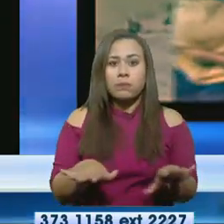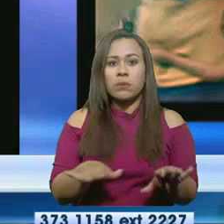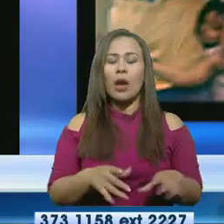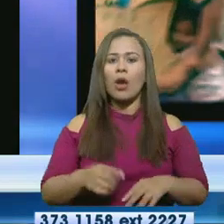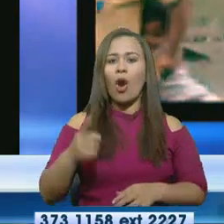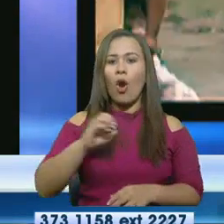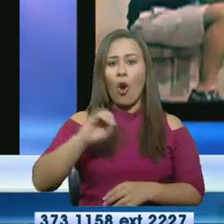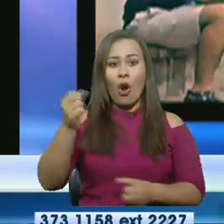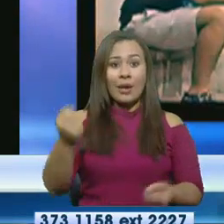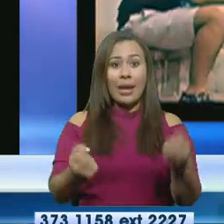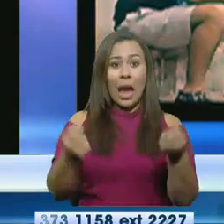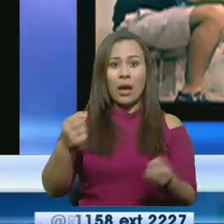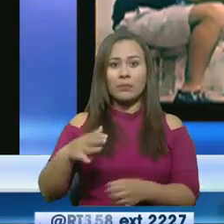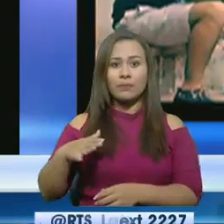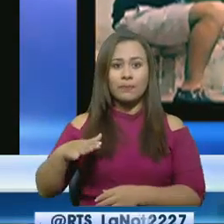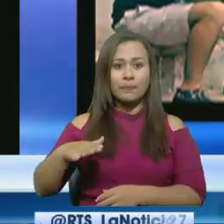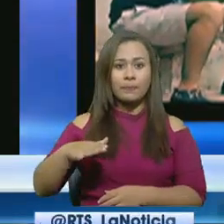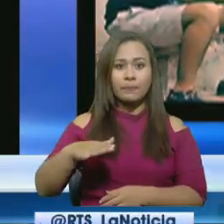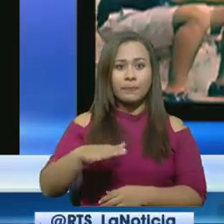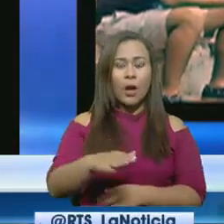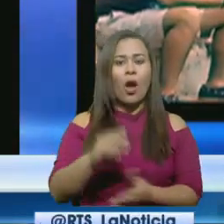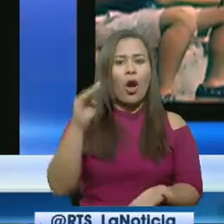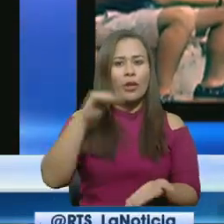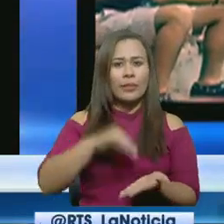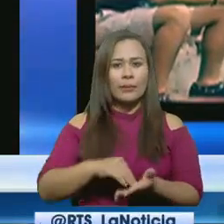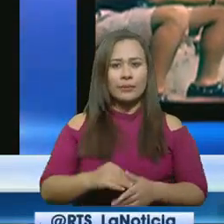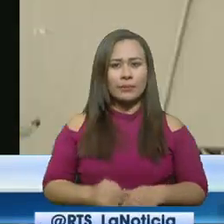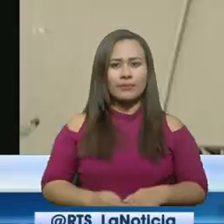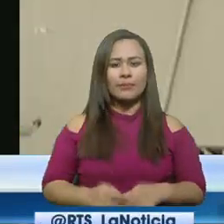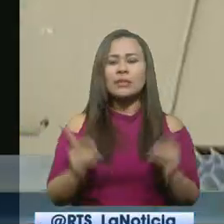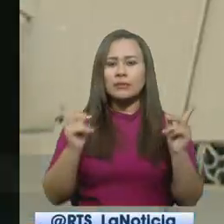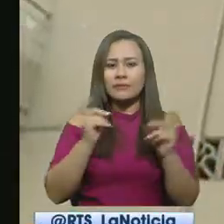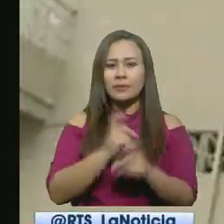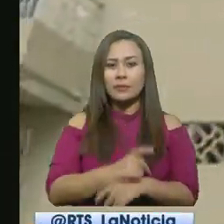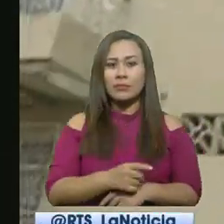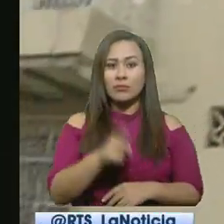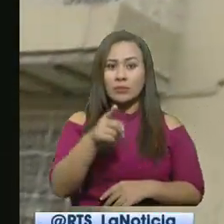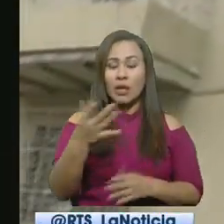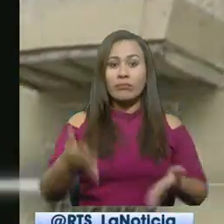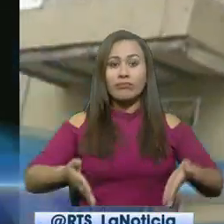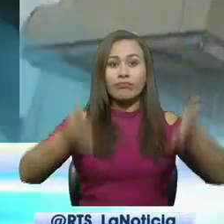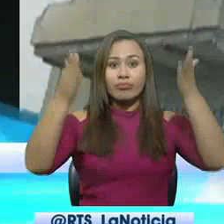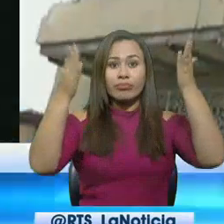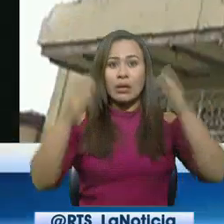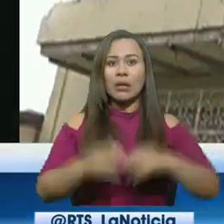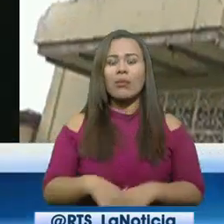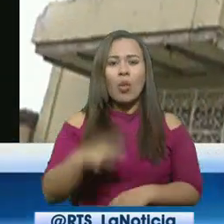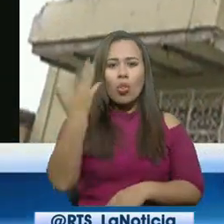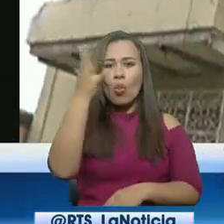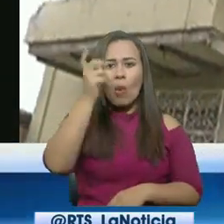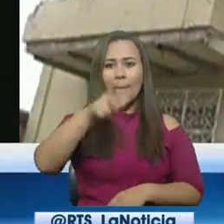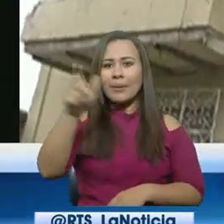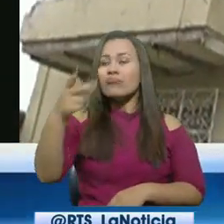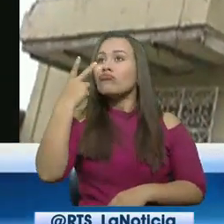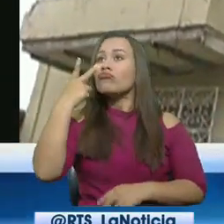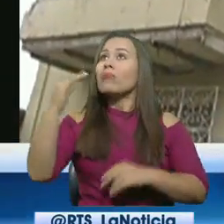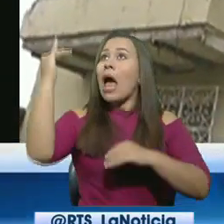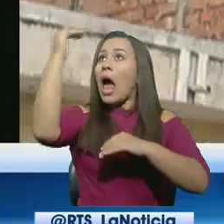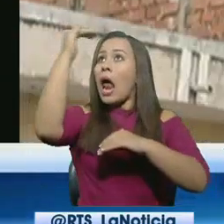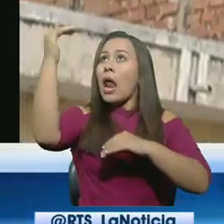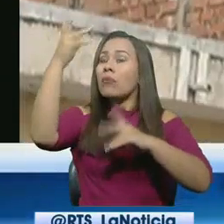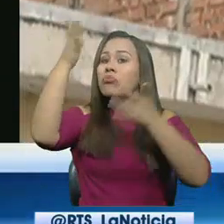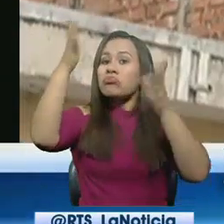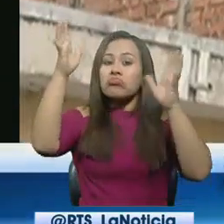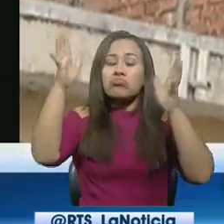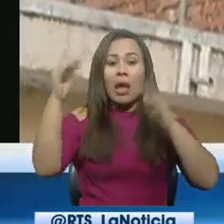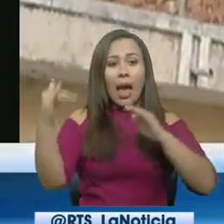pesados que hay aquí, volquetas, alguna pesada, le va abajo a esa casa. El inmueble está deshabitado en los pisos superiores. En la